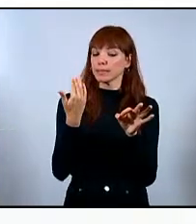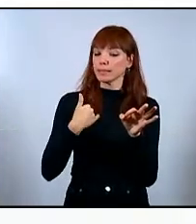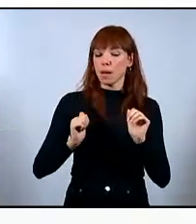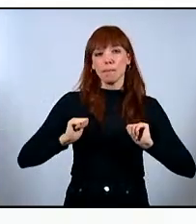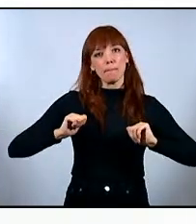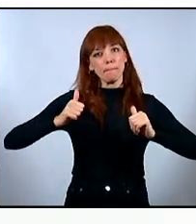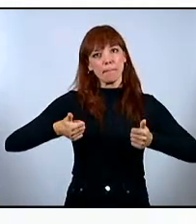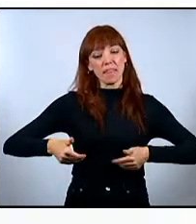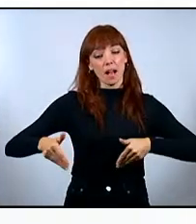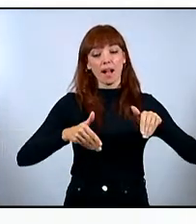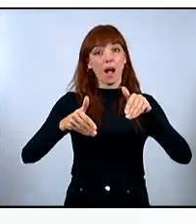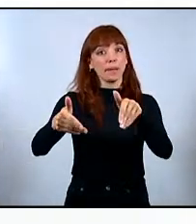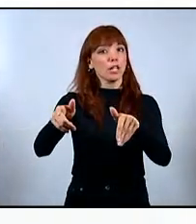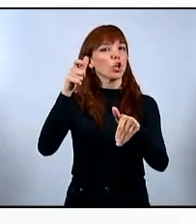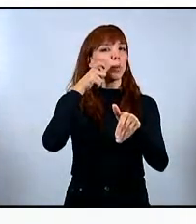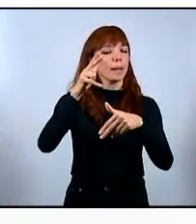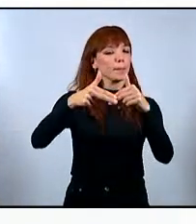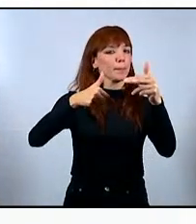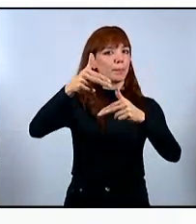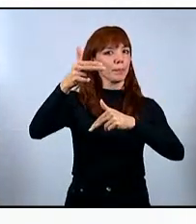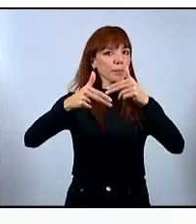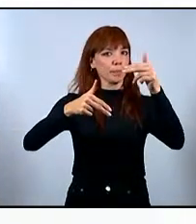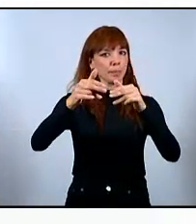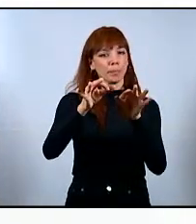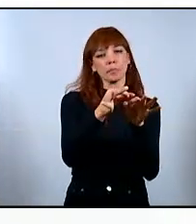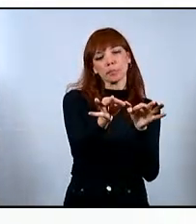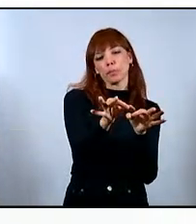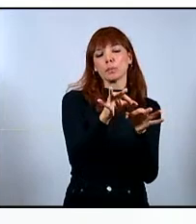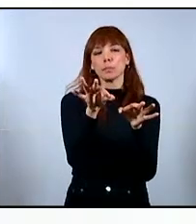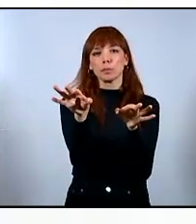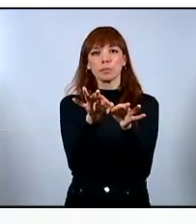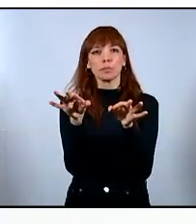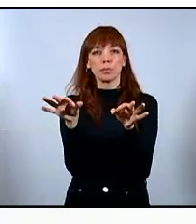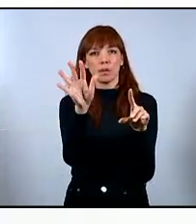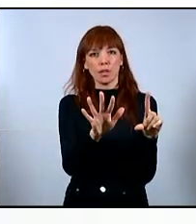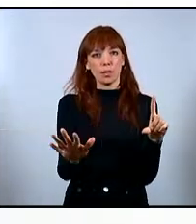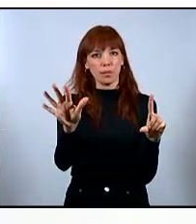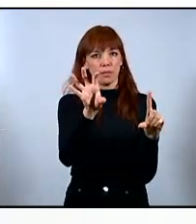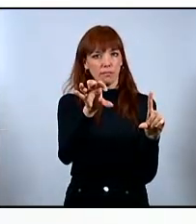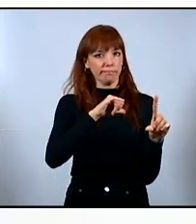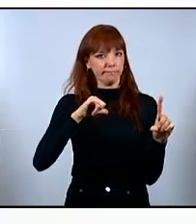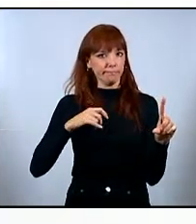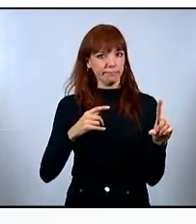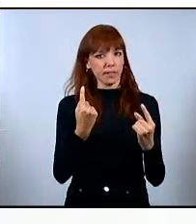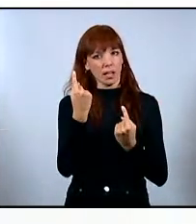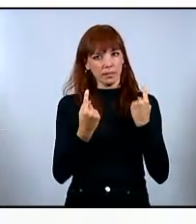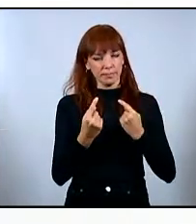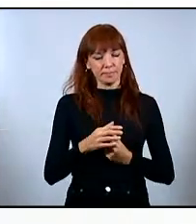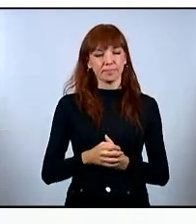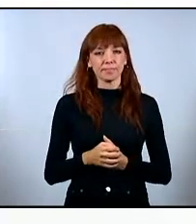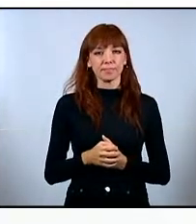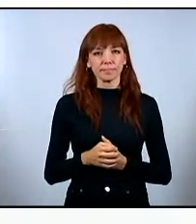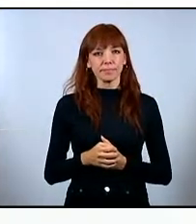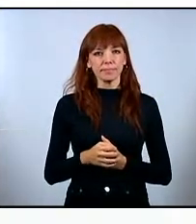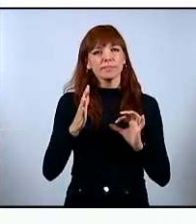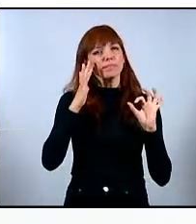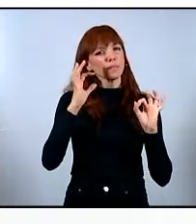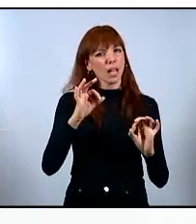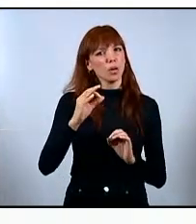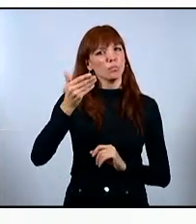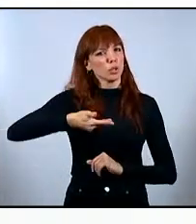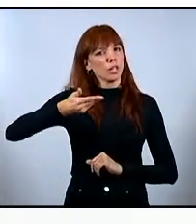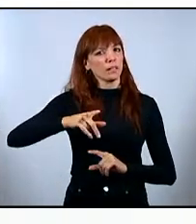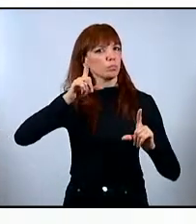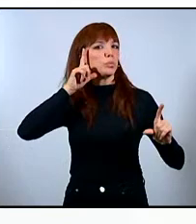mejora en los caminos rurales situados en varias zonas de nuestra comunidad autónoma. Nosotros creemos en el municipalismo y por eso